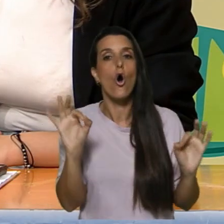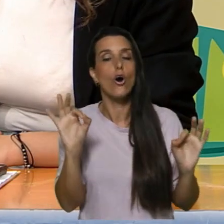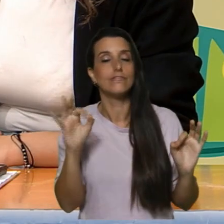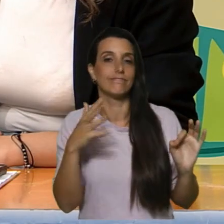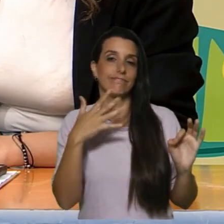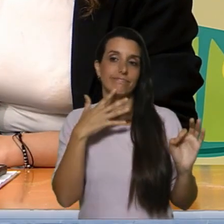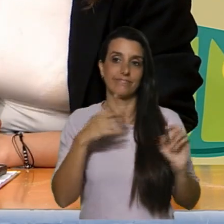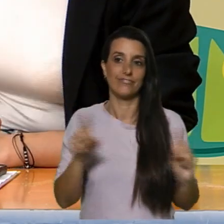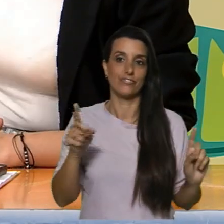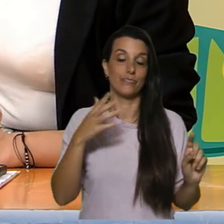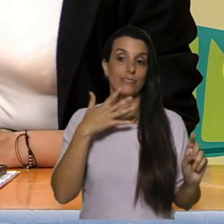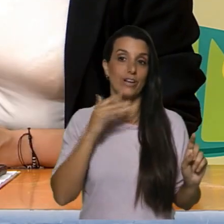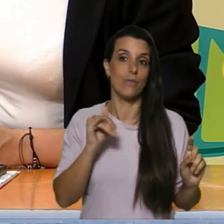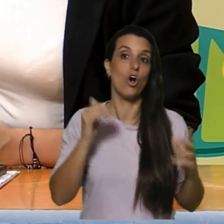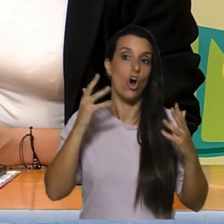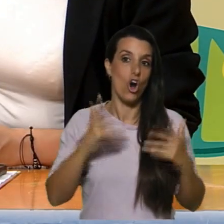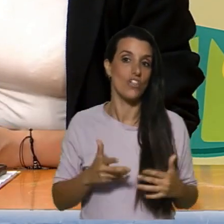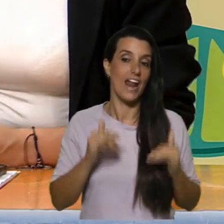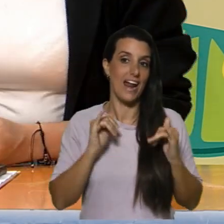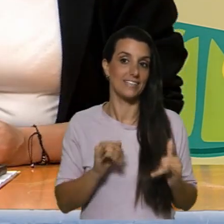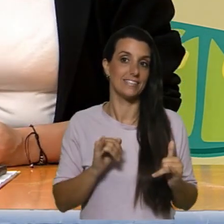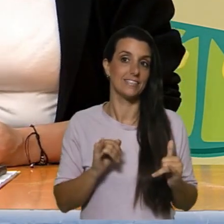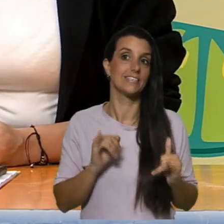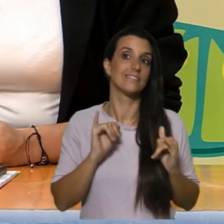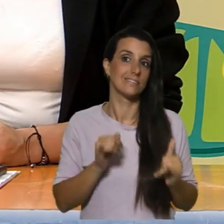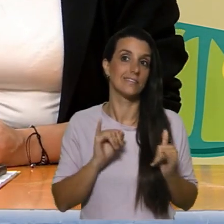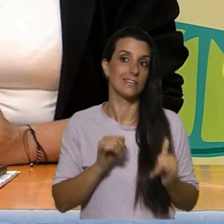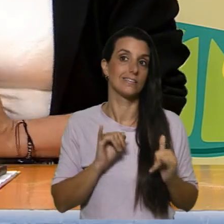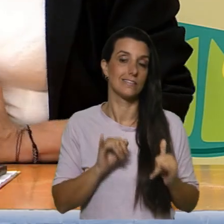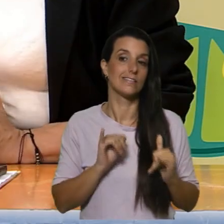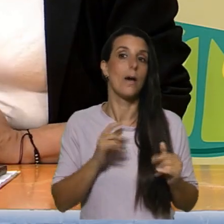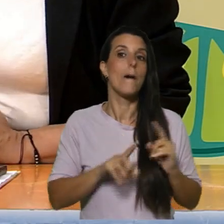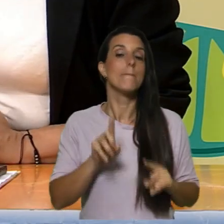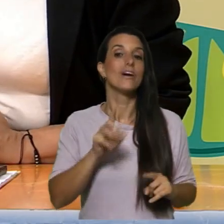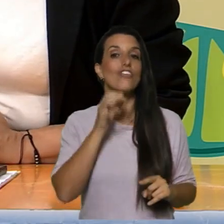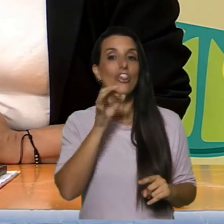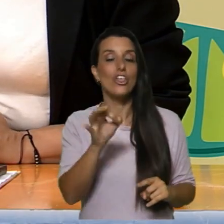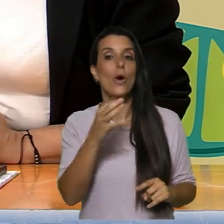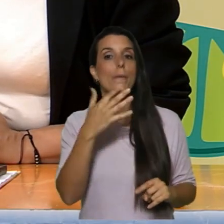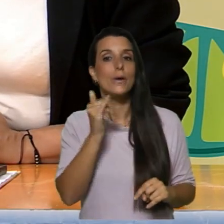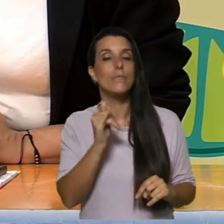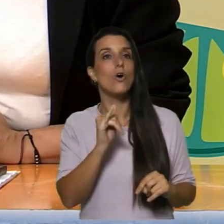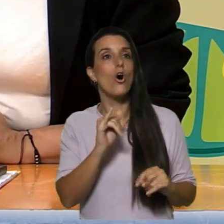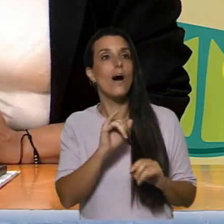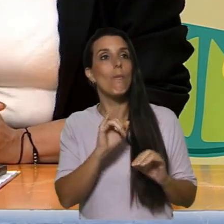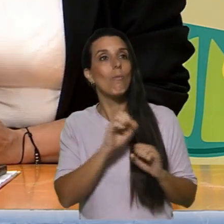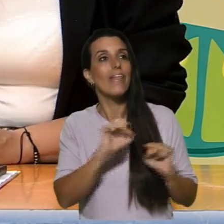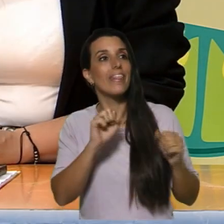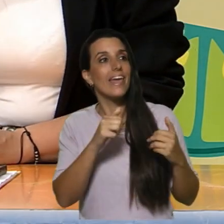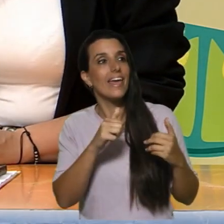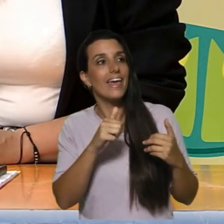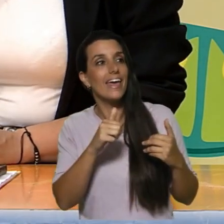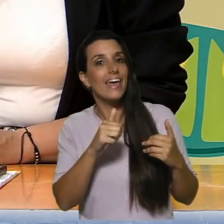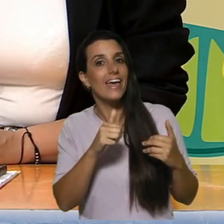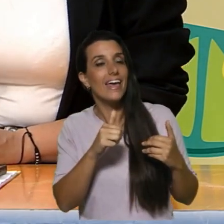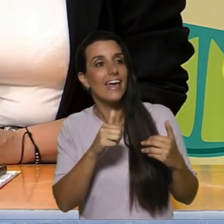porque hay que ordenar en algún momento, está todo bien. Sí, pero a lo que vamos es al poder dejar o no. Claro.